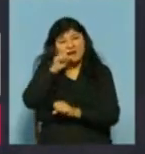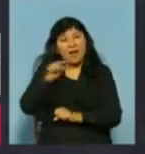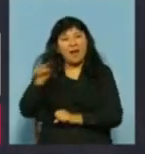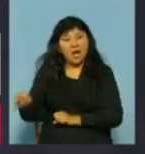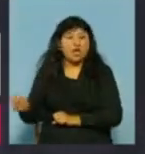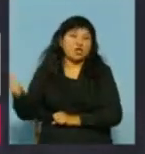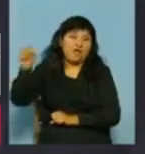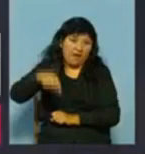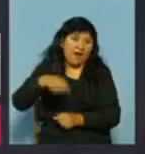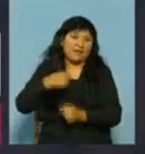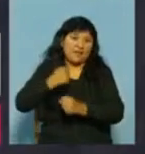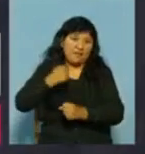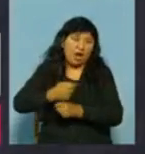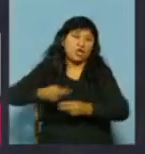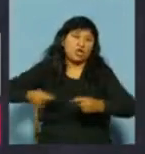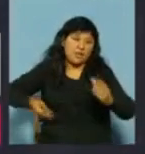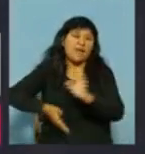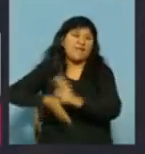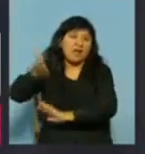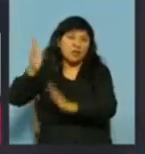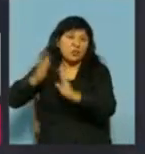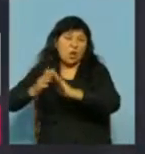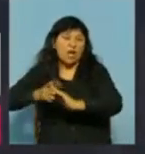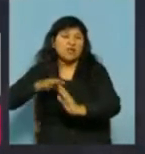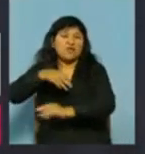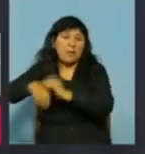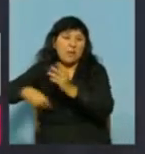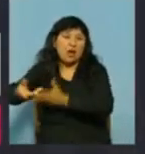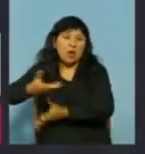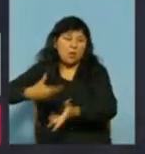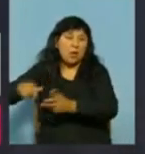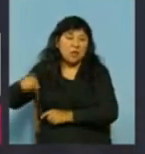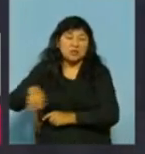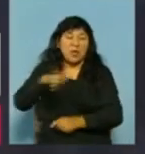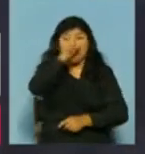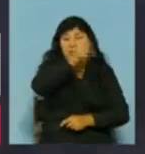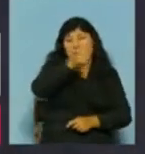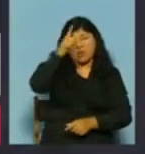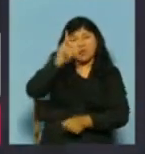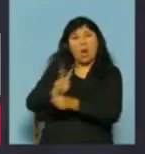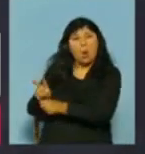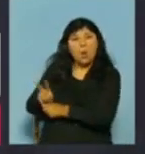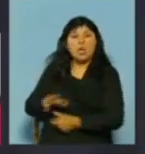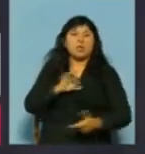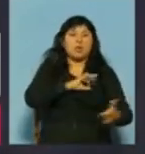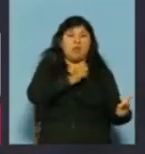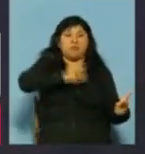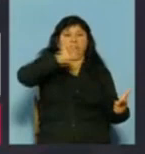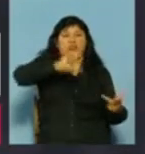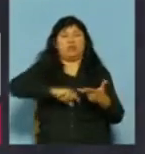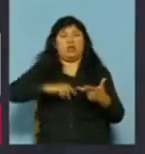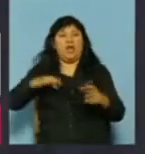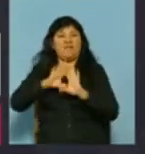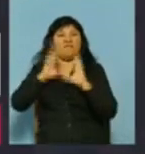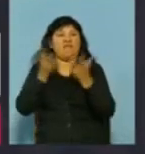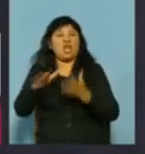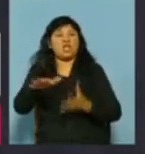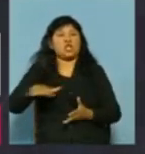a su casa, están con sus familias, no tienen custodia, no cobran sueldazos, no viven en barrios